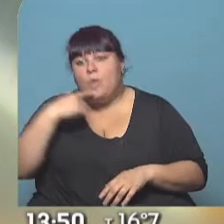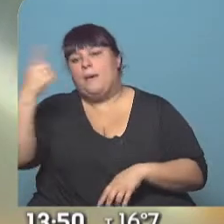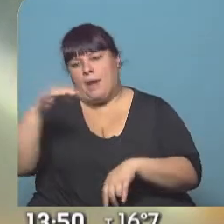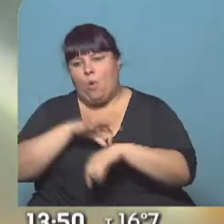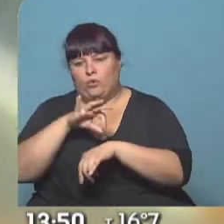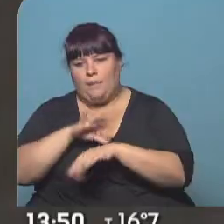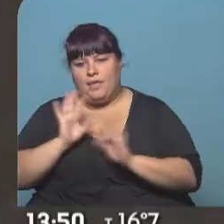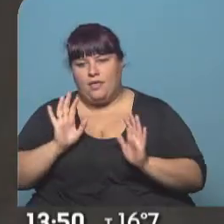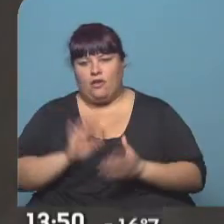médico